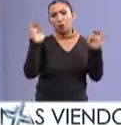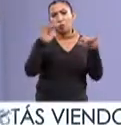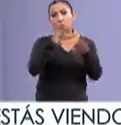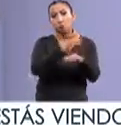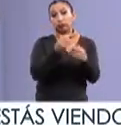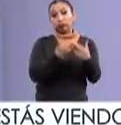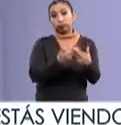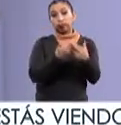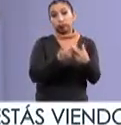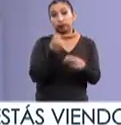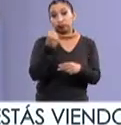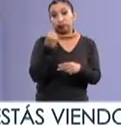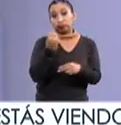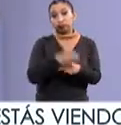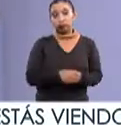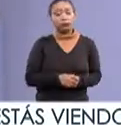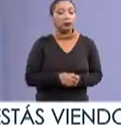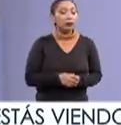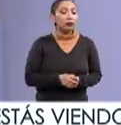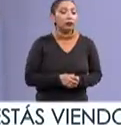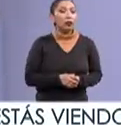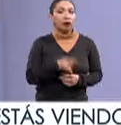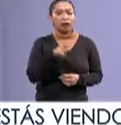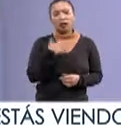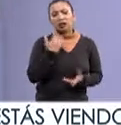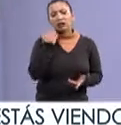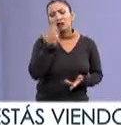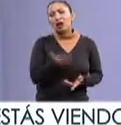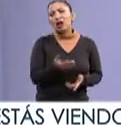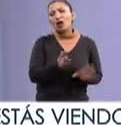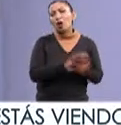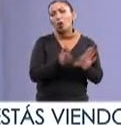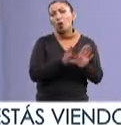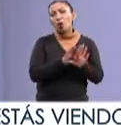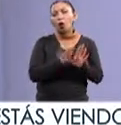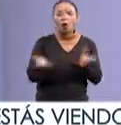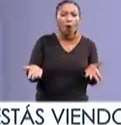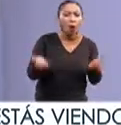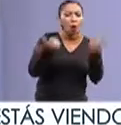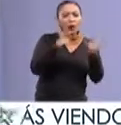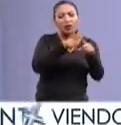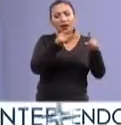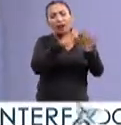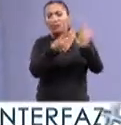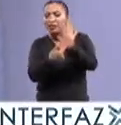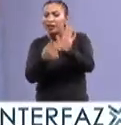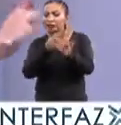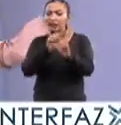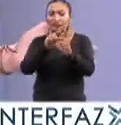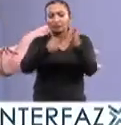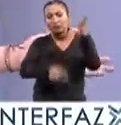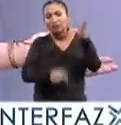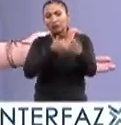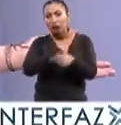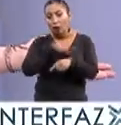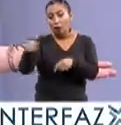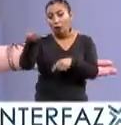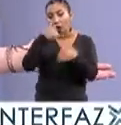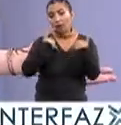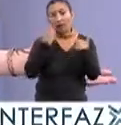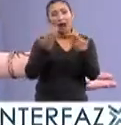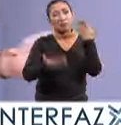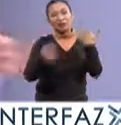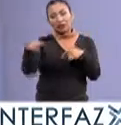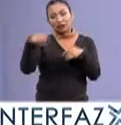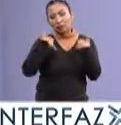afluencia bastante importante, lo que intenta es acercar las opciones de salud a los jóvenes. Muchas veces los